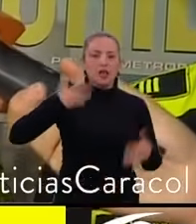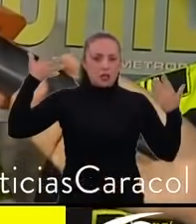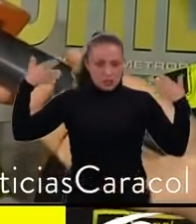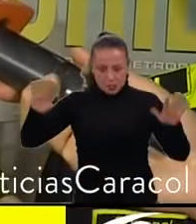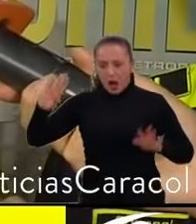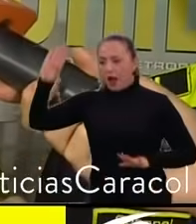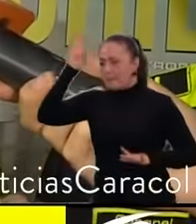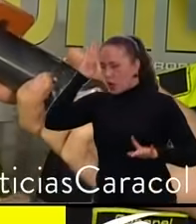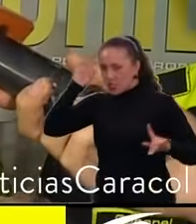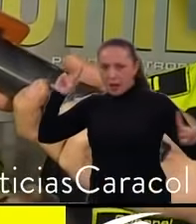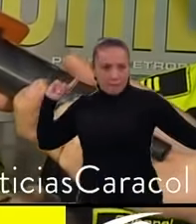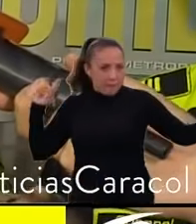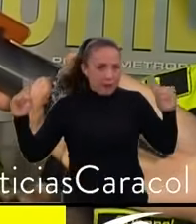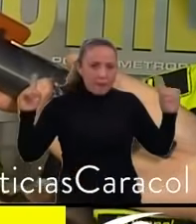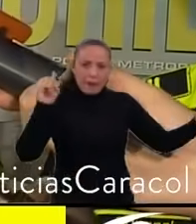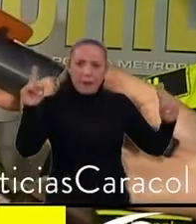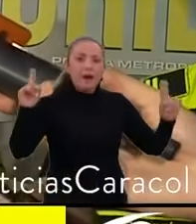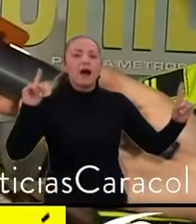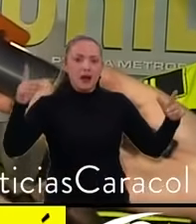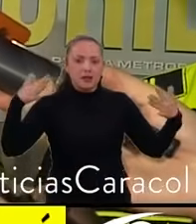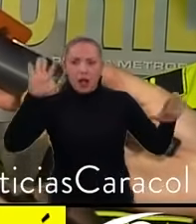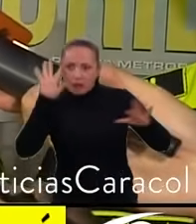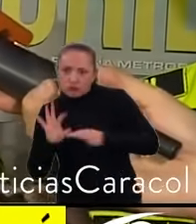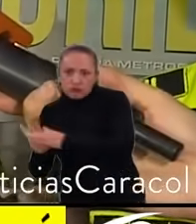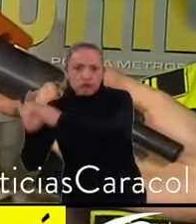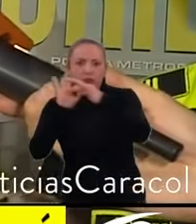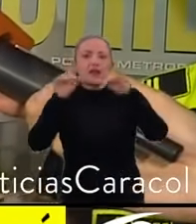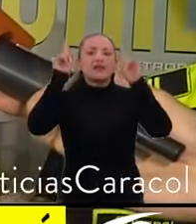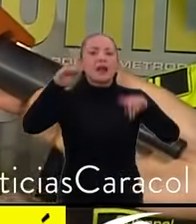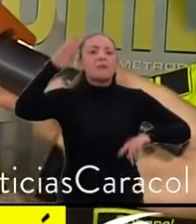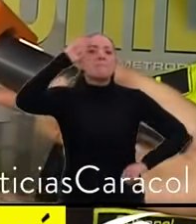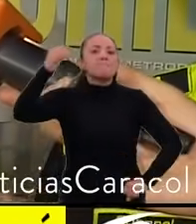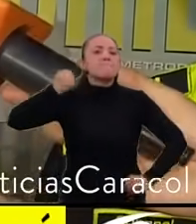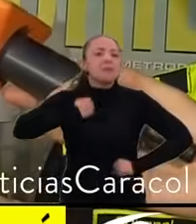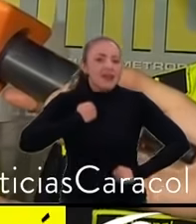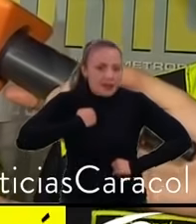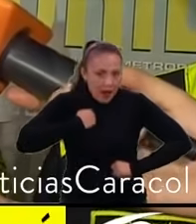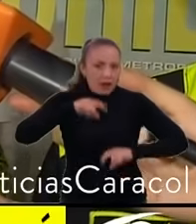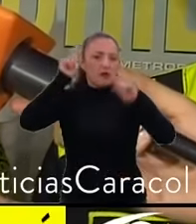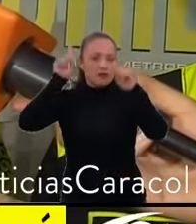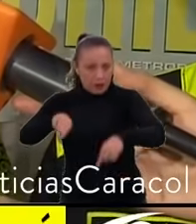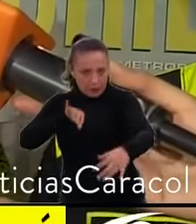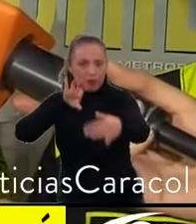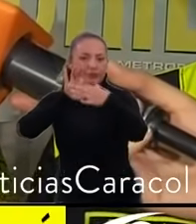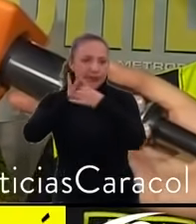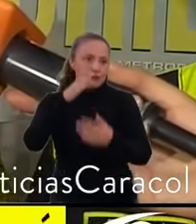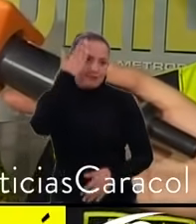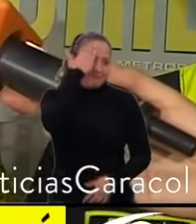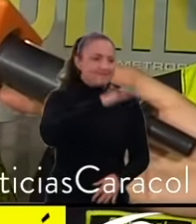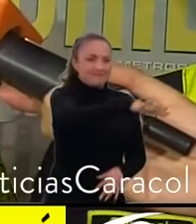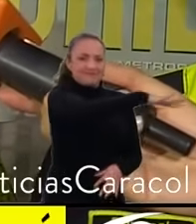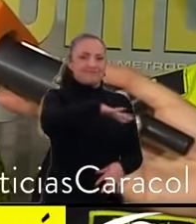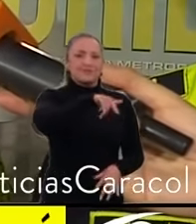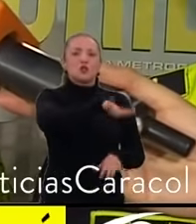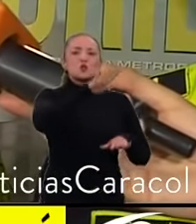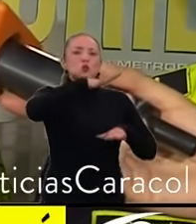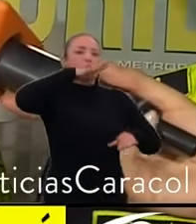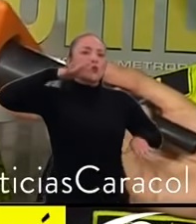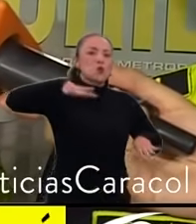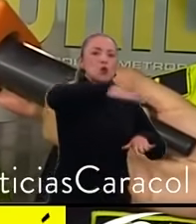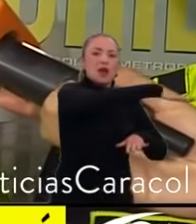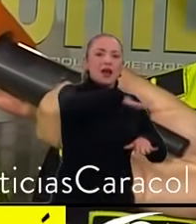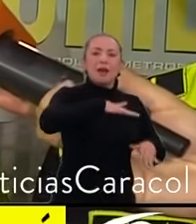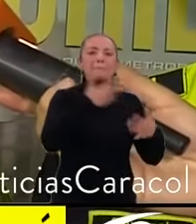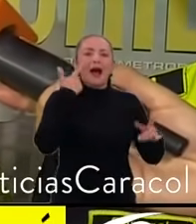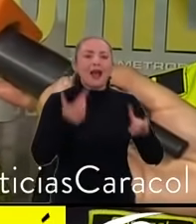de la Policía Nacional, articulado de igual manera con fuerzas militares, teniendo en cuenta que es una zona rural, con el